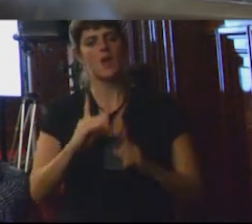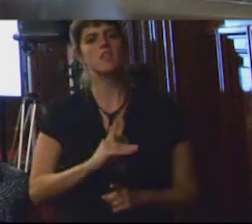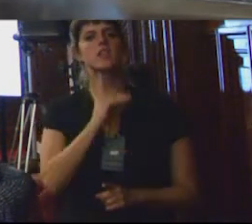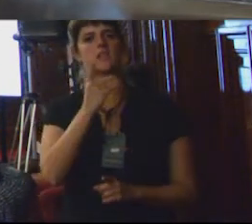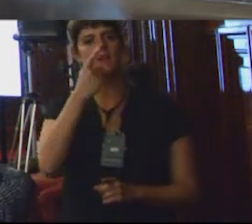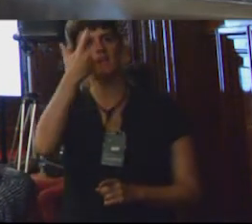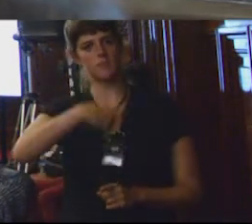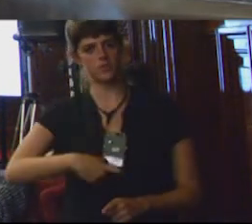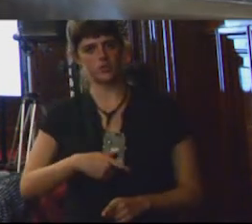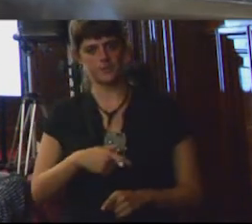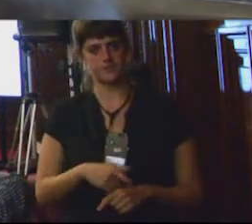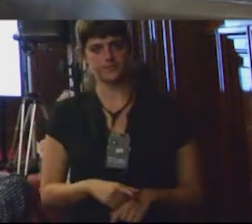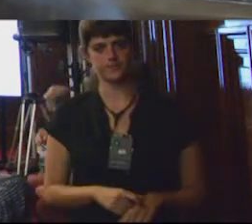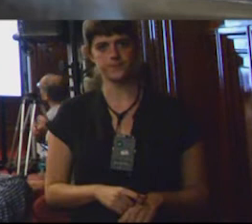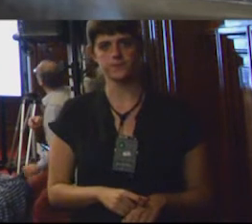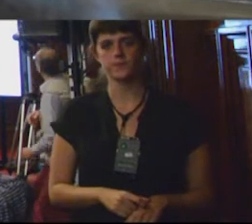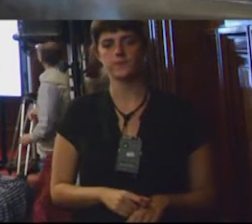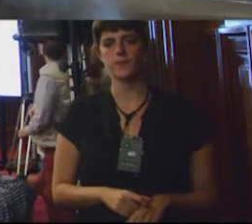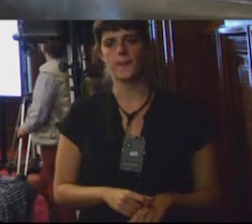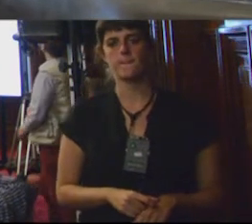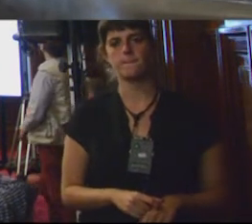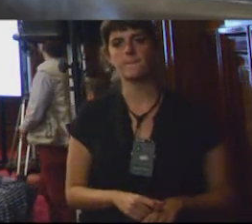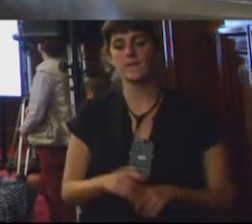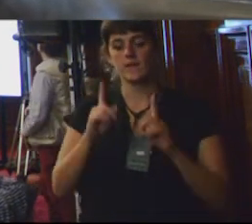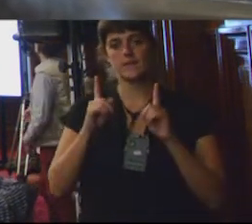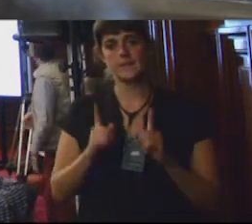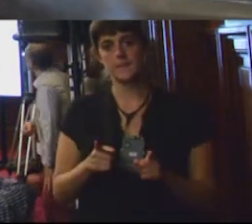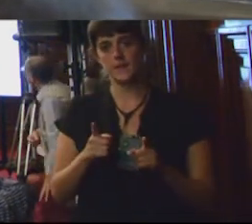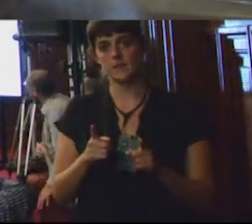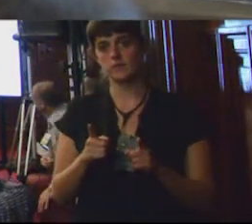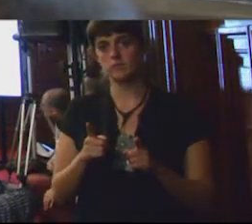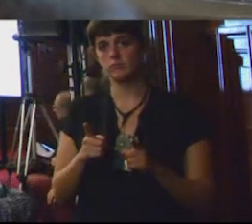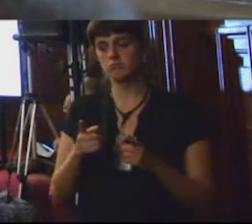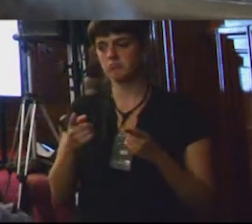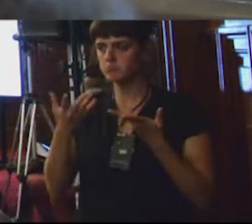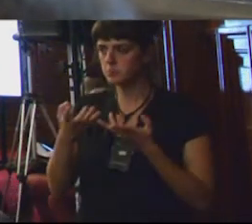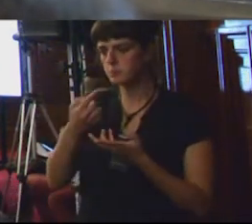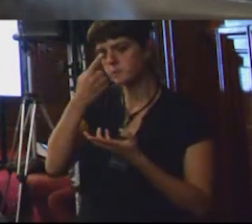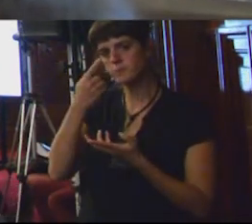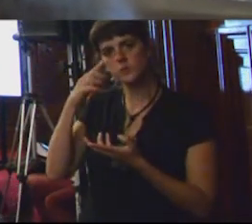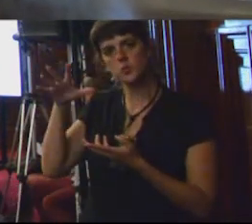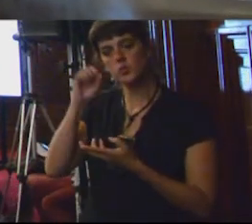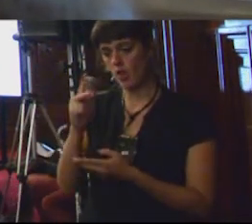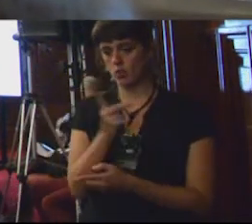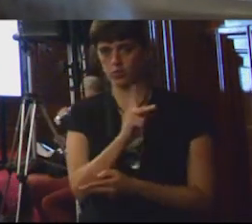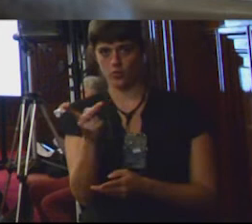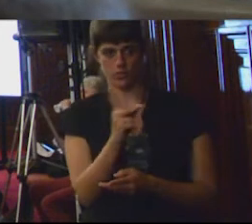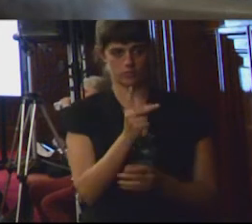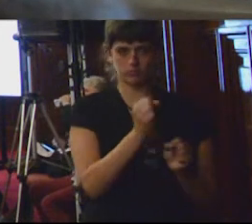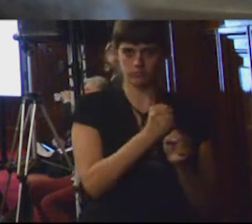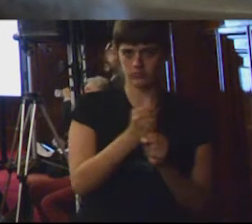DES en su observación general número 18. También estaría muy interesada en escuchar de ambas partes de la